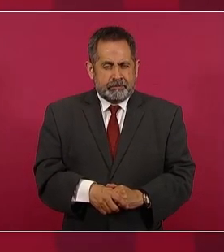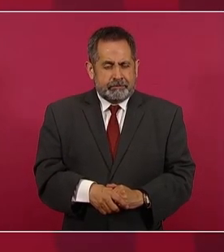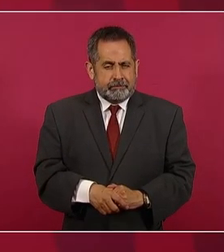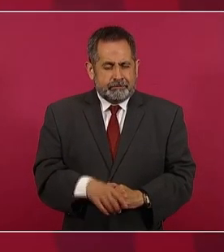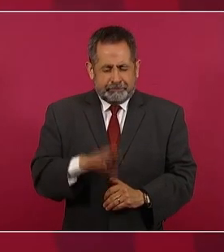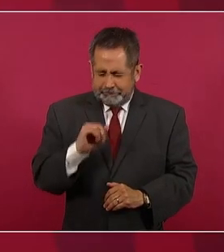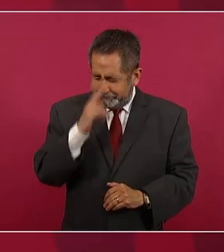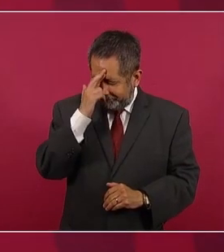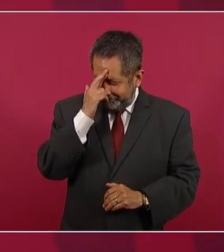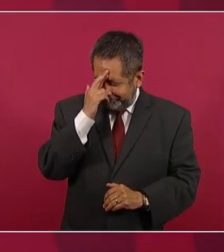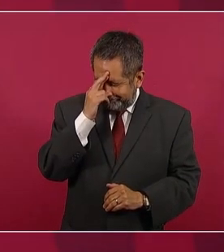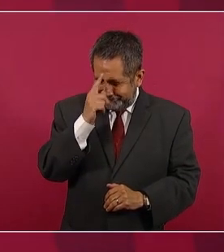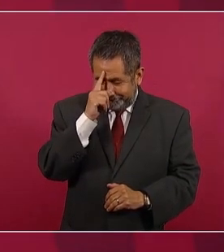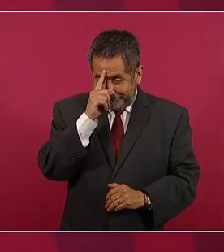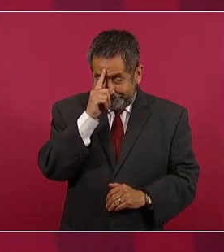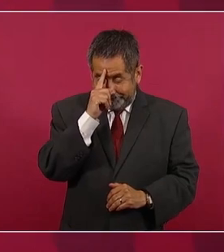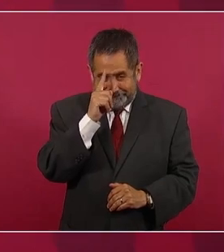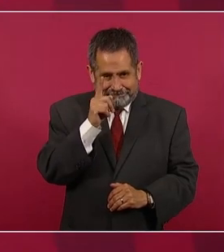¿cómo se llama también?